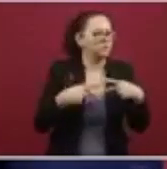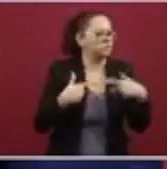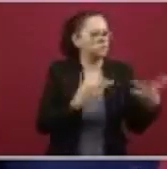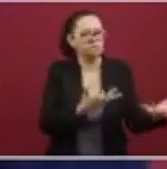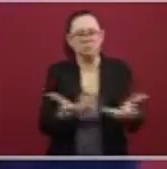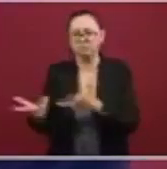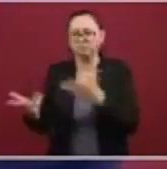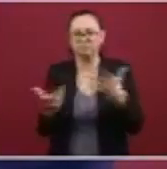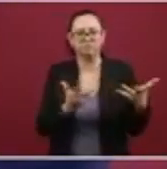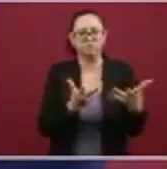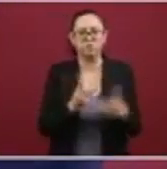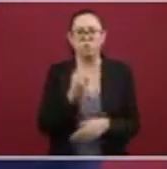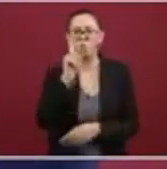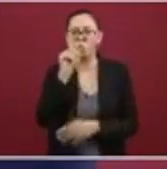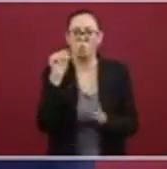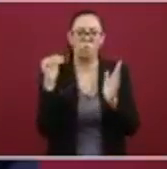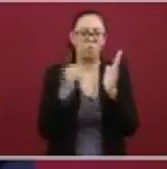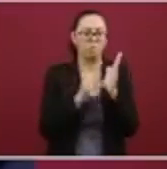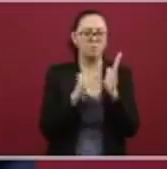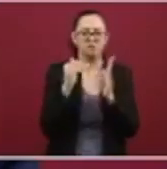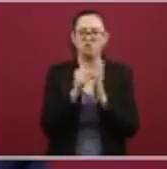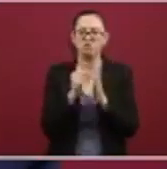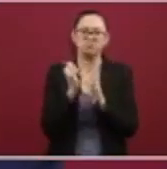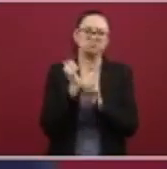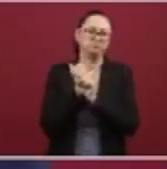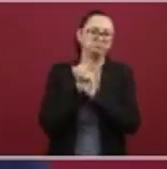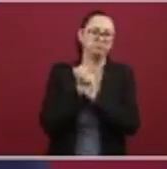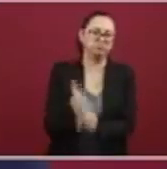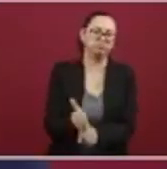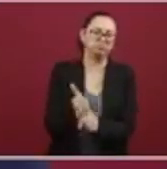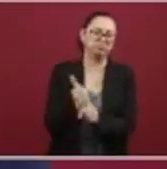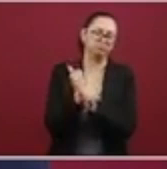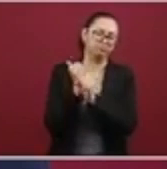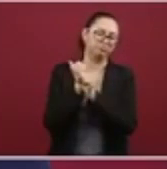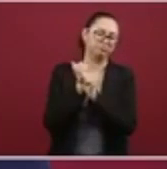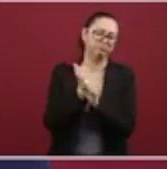más de 1,000,000 de víctimas de la violencia.